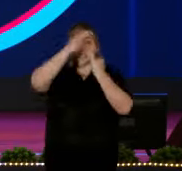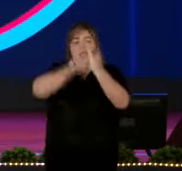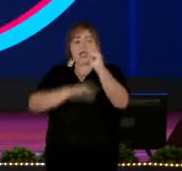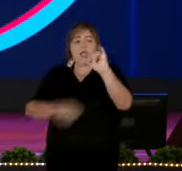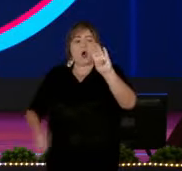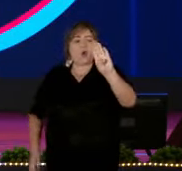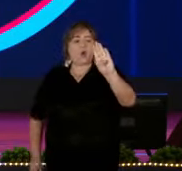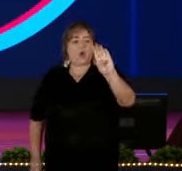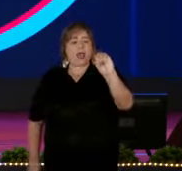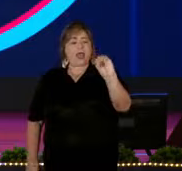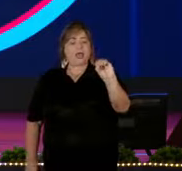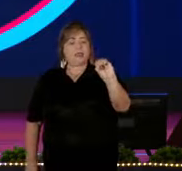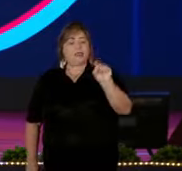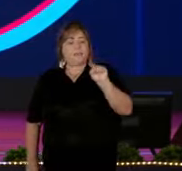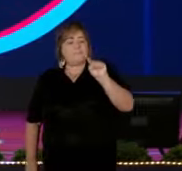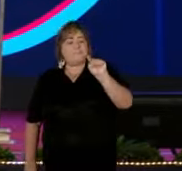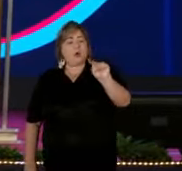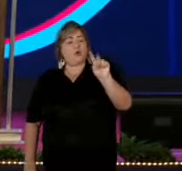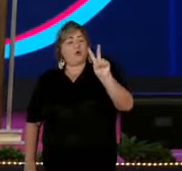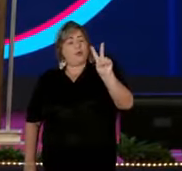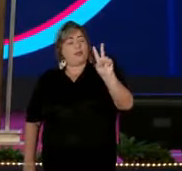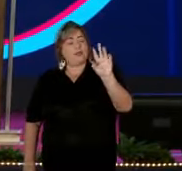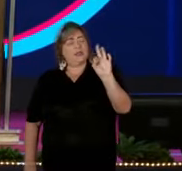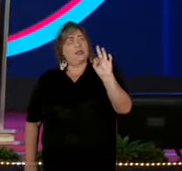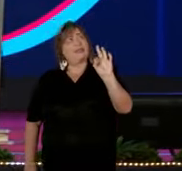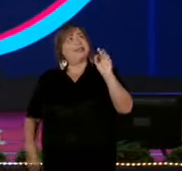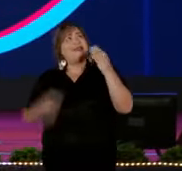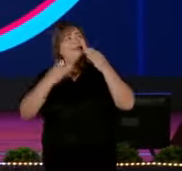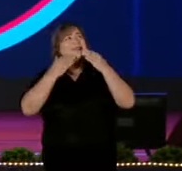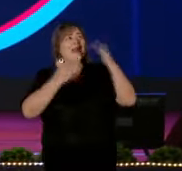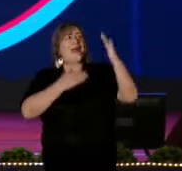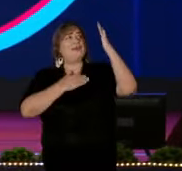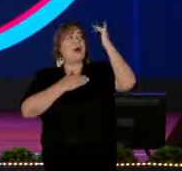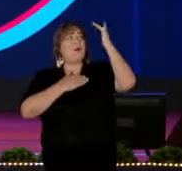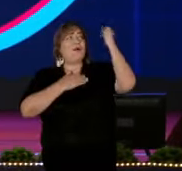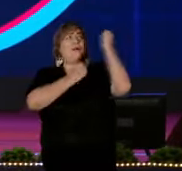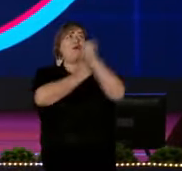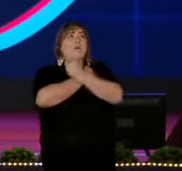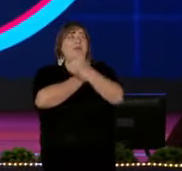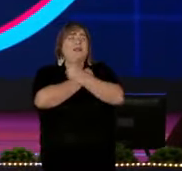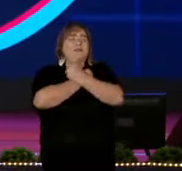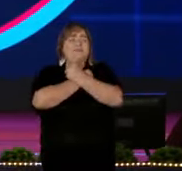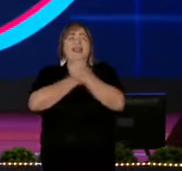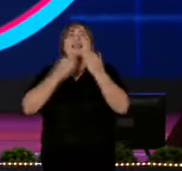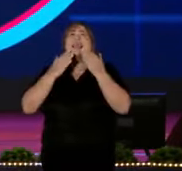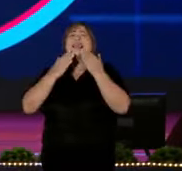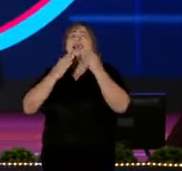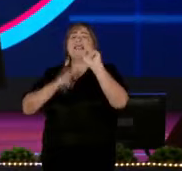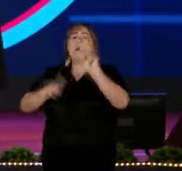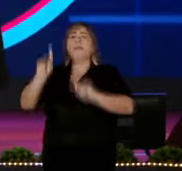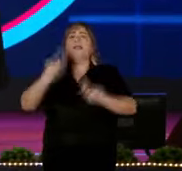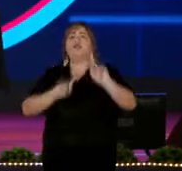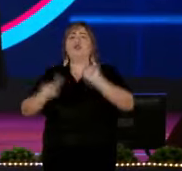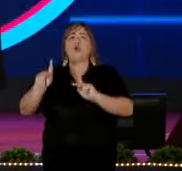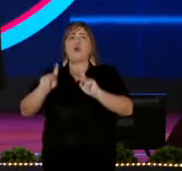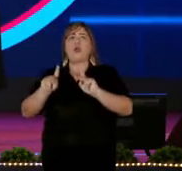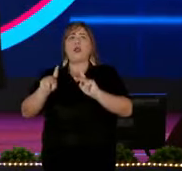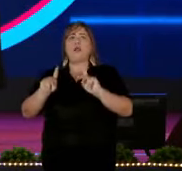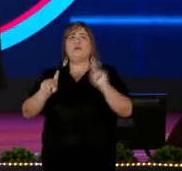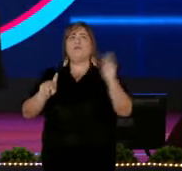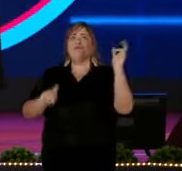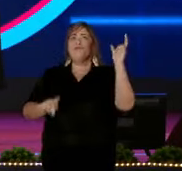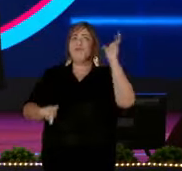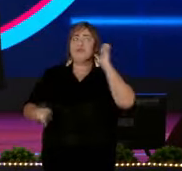Isaías 40:29. Gracias, Señor, por tu amor, por tu amor. Gracias por los que están a través de la radio y la televisión.